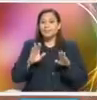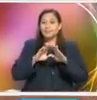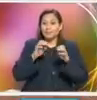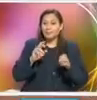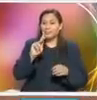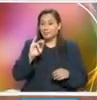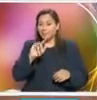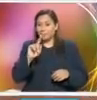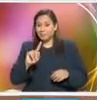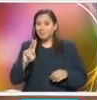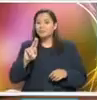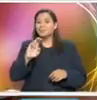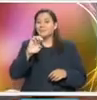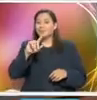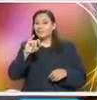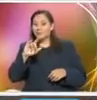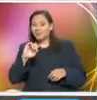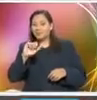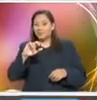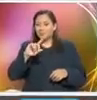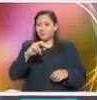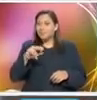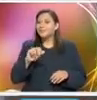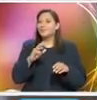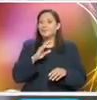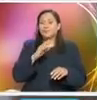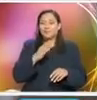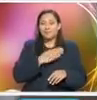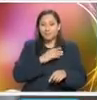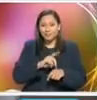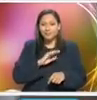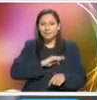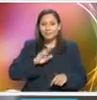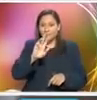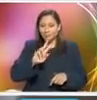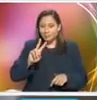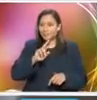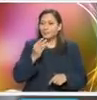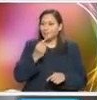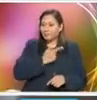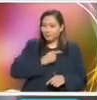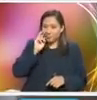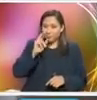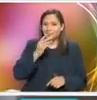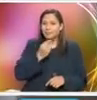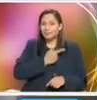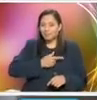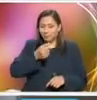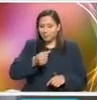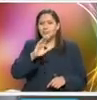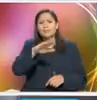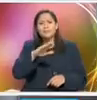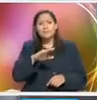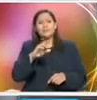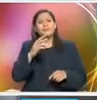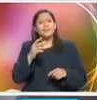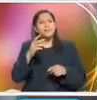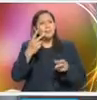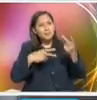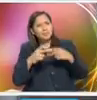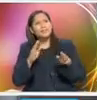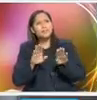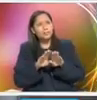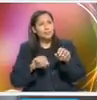¿Cómo estás, Piso? Emilio Saldaña. ¿Cómo estamos, señor? Buenos días, feliz viernes. Mucho gusto verlo, mucho gusto saludarlos, muy buen día. Oye, ¿qué te viniste? ¿Te viniste en